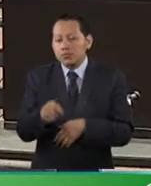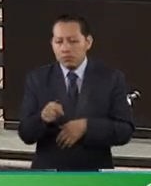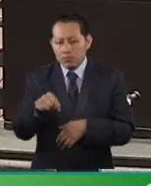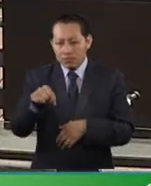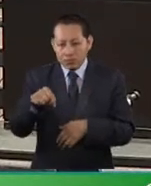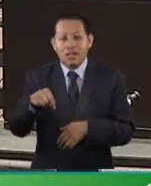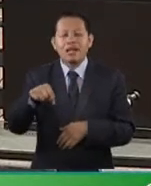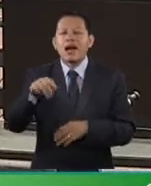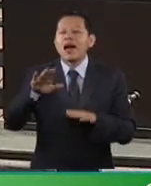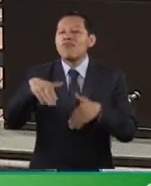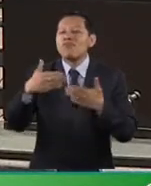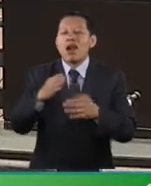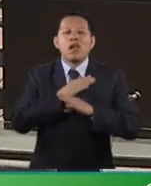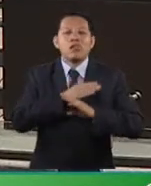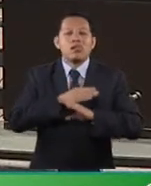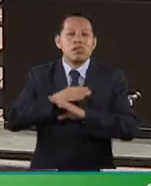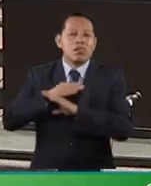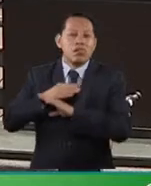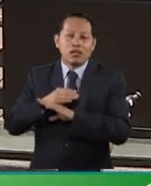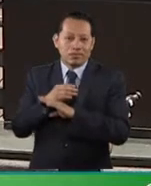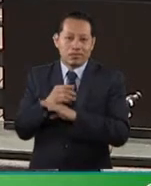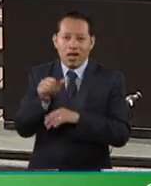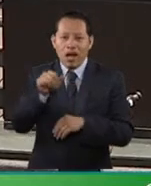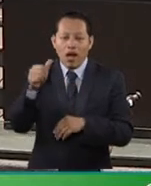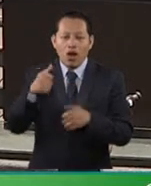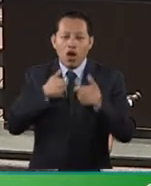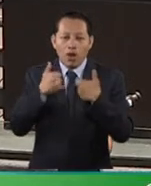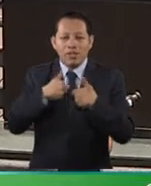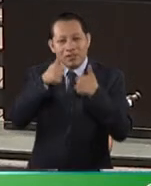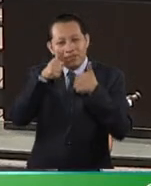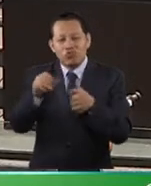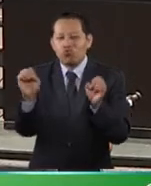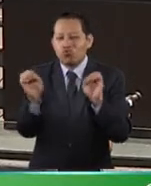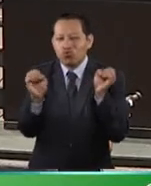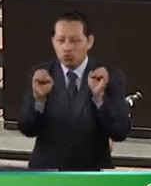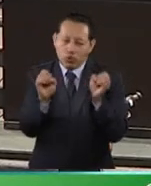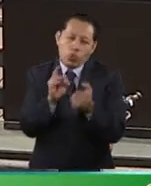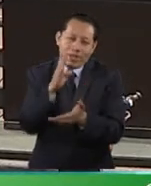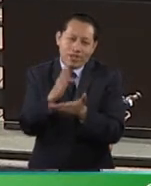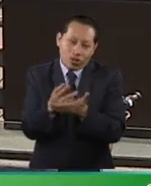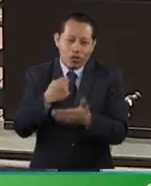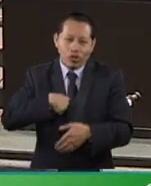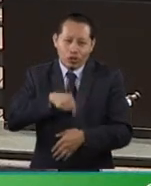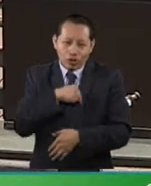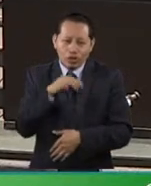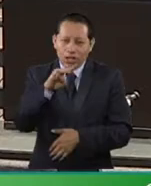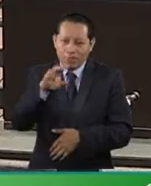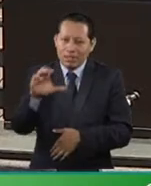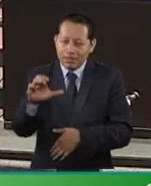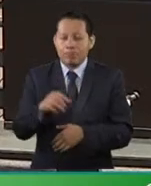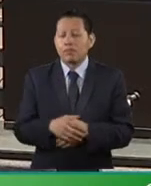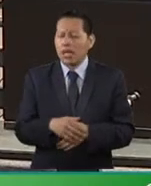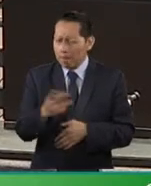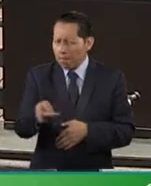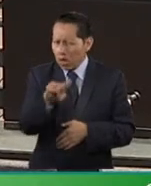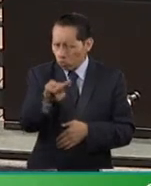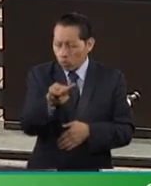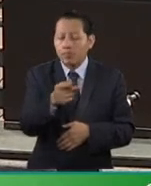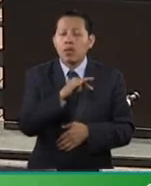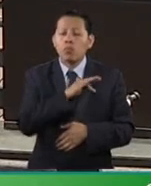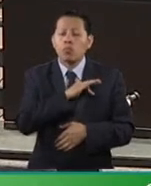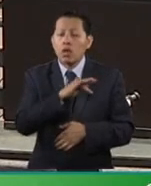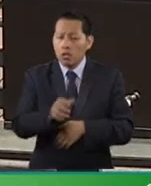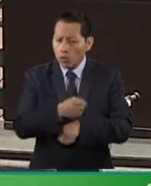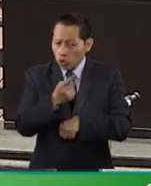recibió excepto la fracción de movimiento ciudadano yo les pregunto de verdad tenemos la posibilidad de hacer